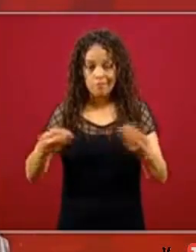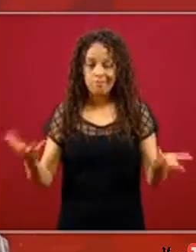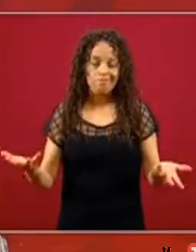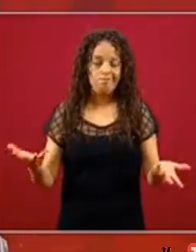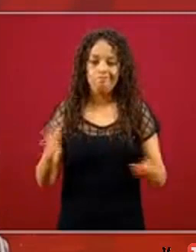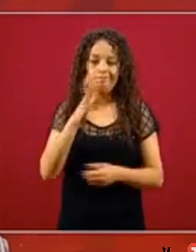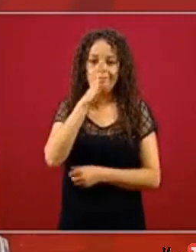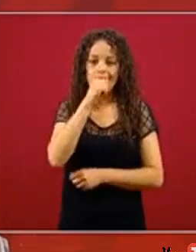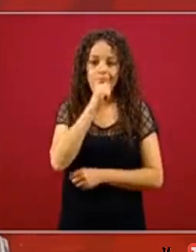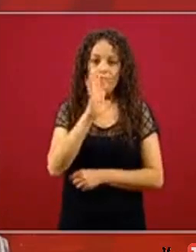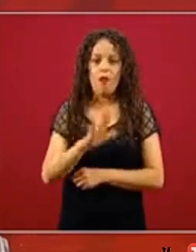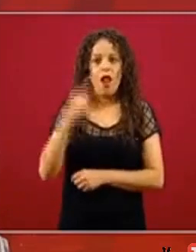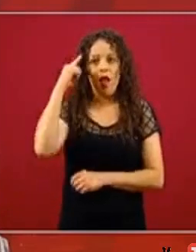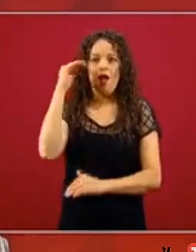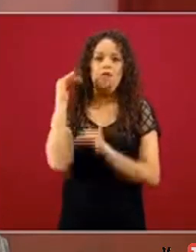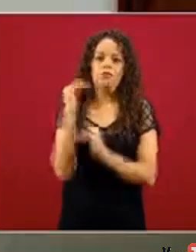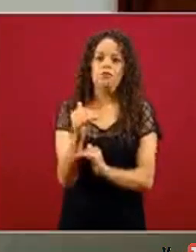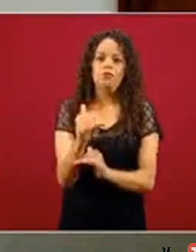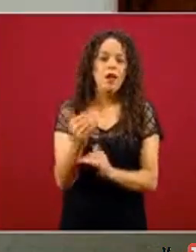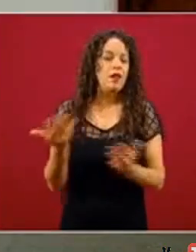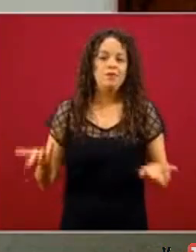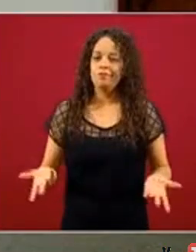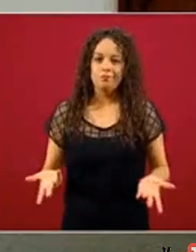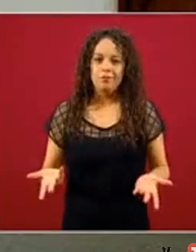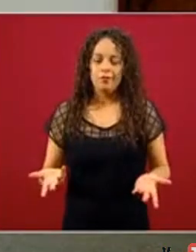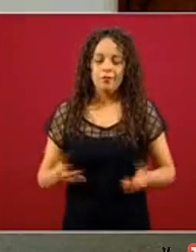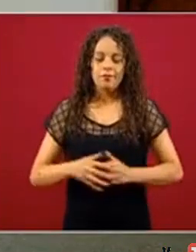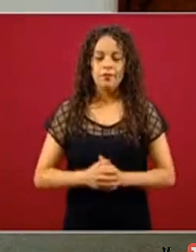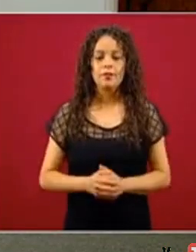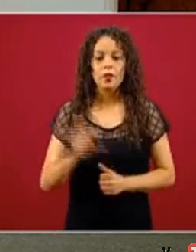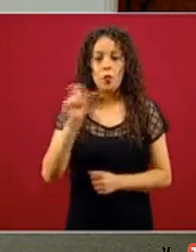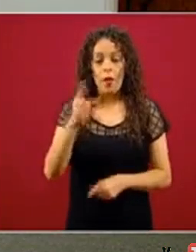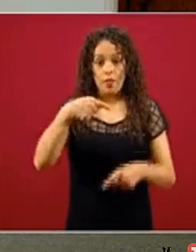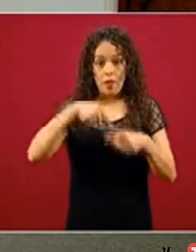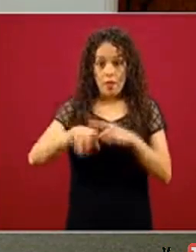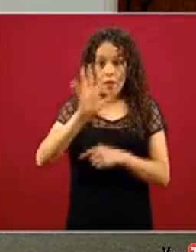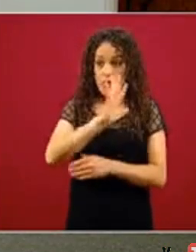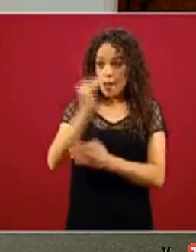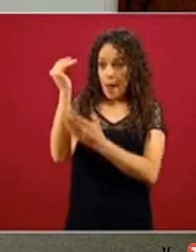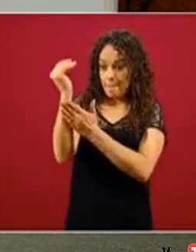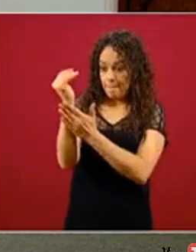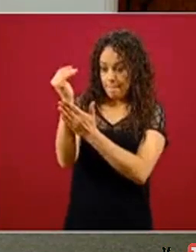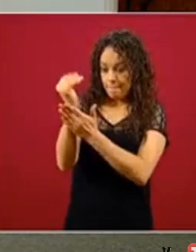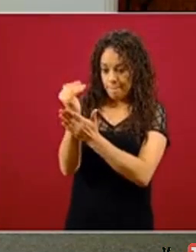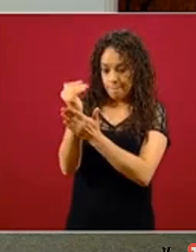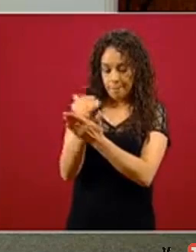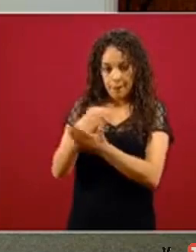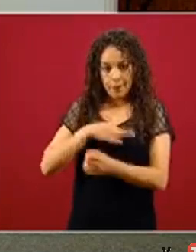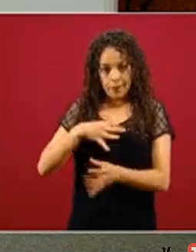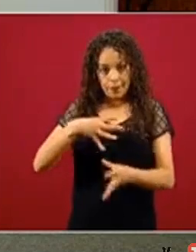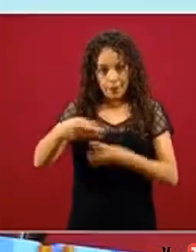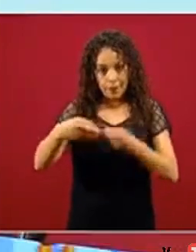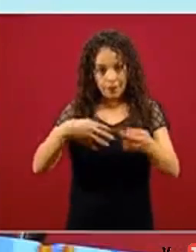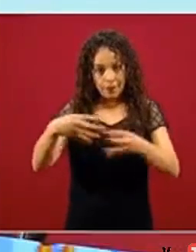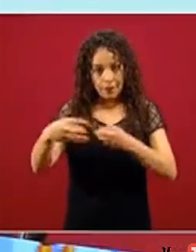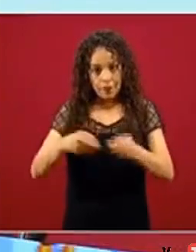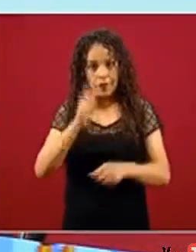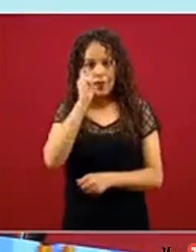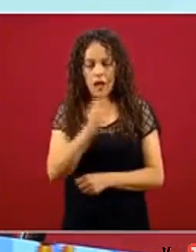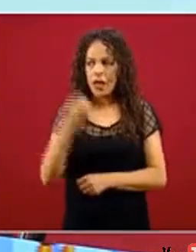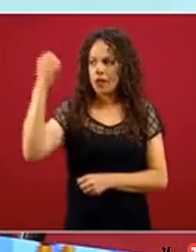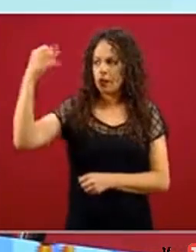es limitada, porque aun cuando empiece a disminuir el riesgo epidémico y progresemos de los semáforos rojo,